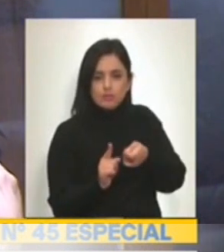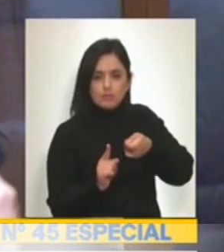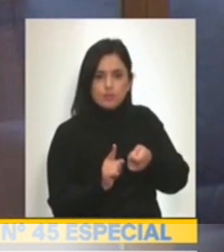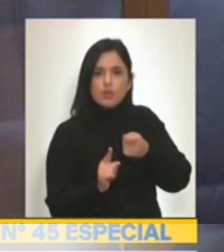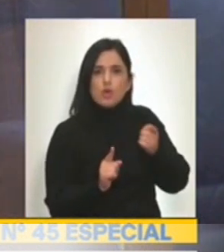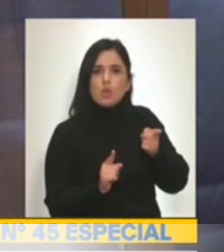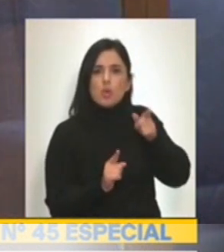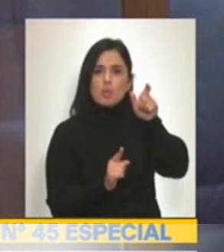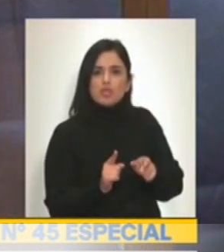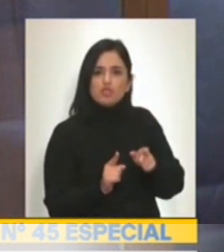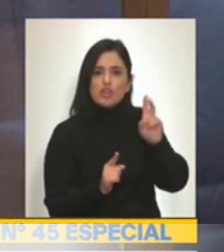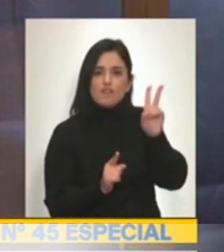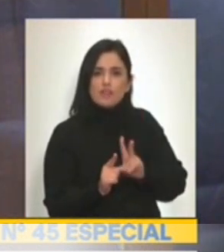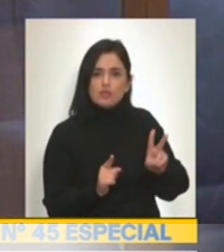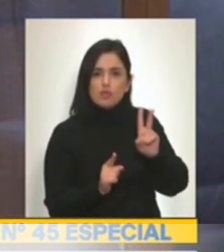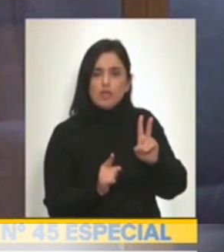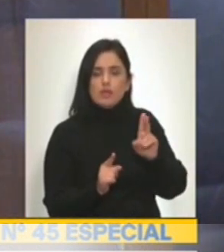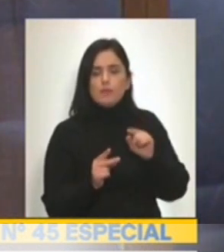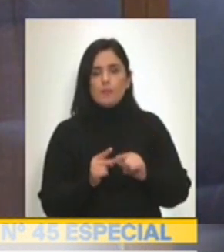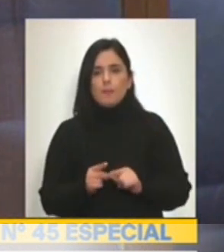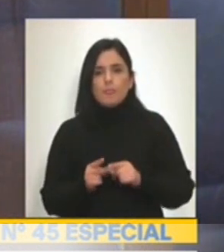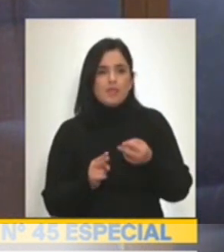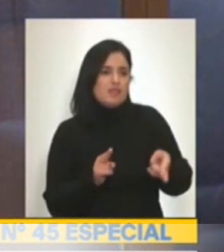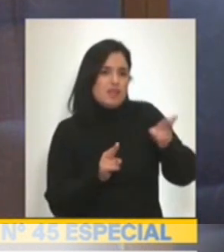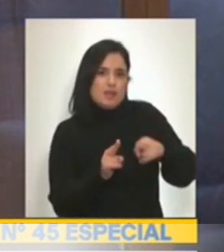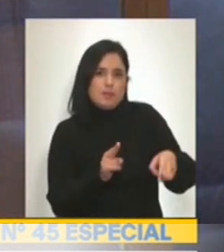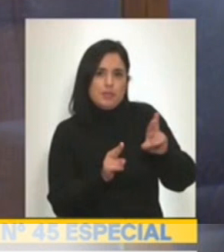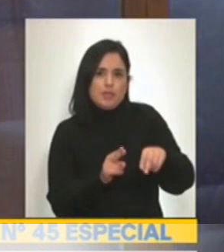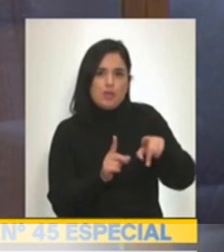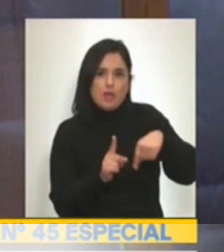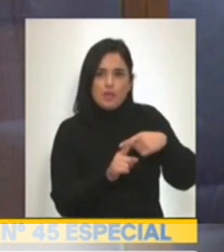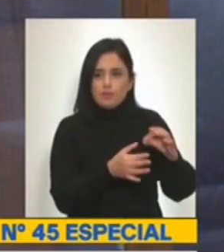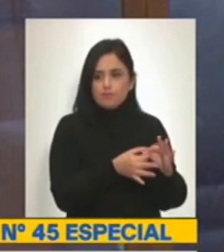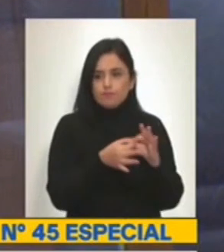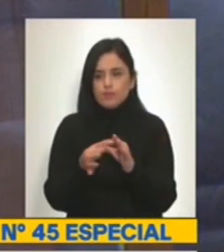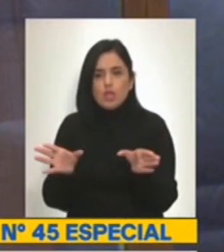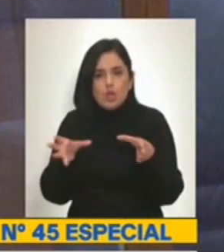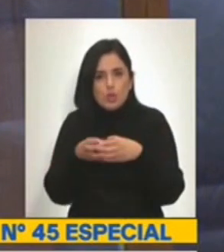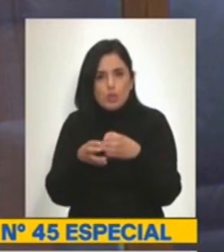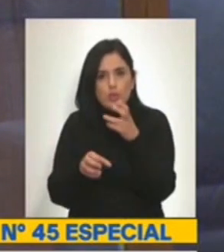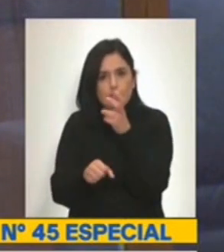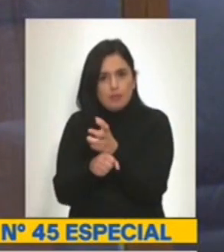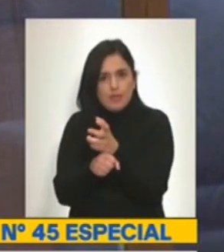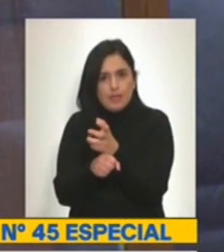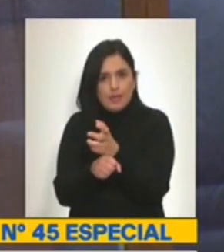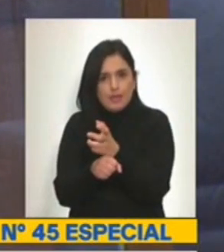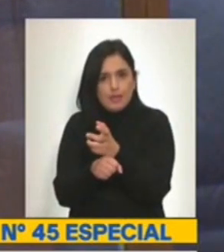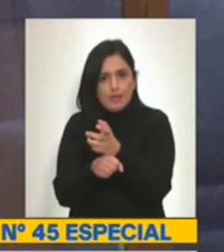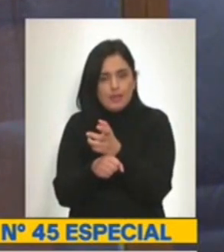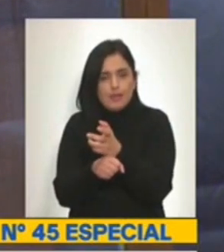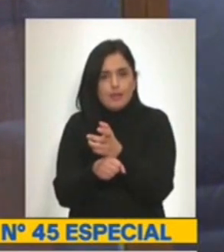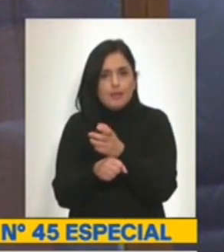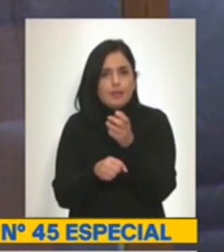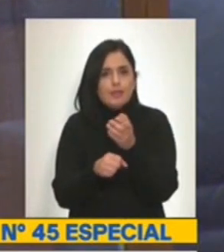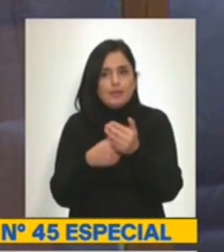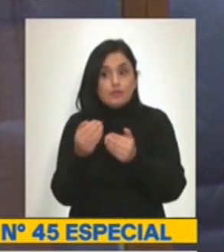una serie de delitos violentos que se han ido repitiendo. Y esto además lleva de la mano que se han instalado una serie de bandas criminales a operar en la macrozona norte.